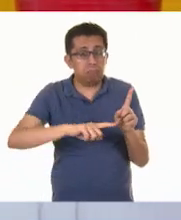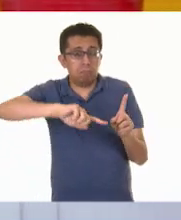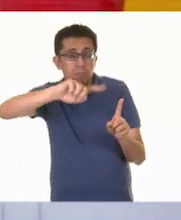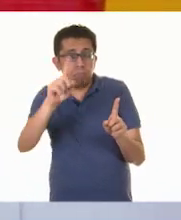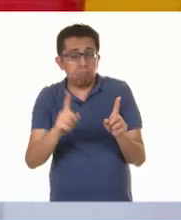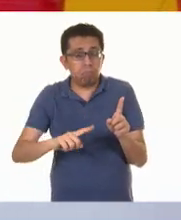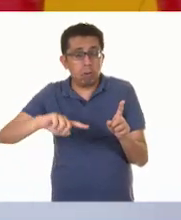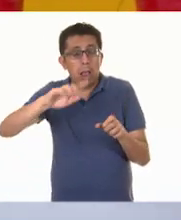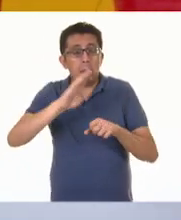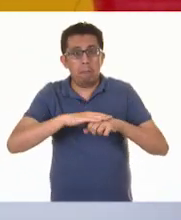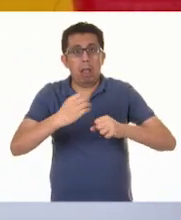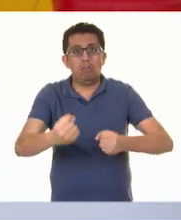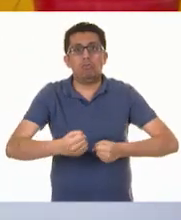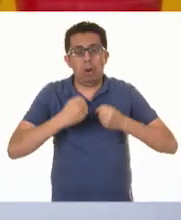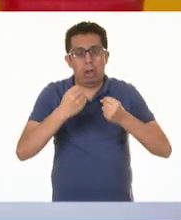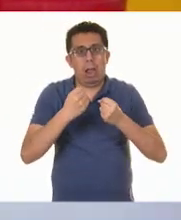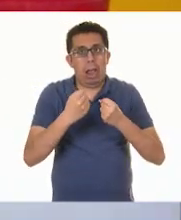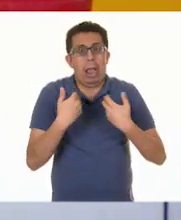más claro.